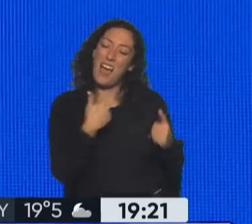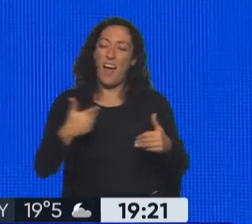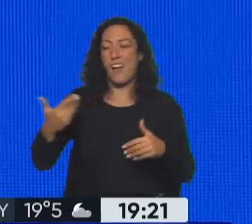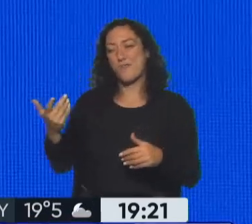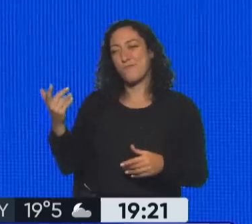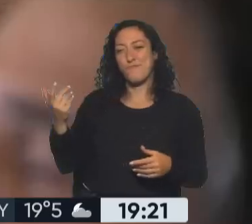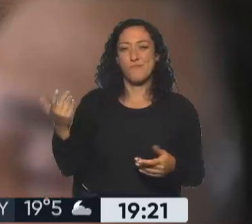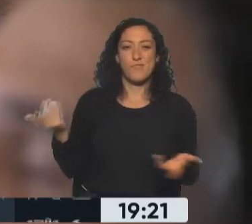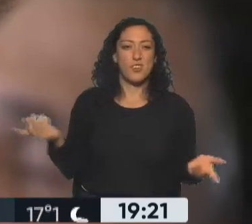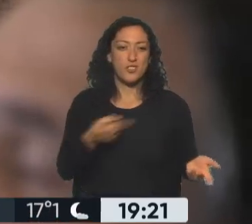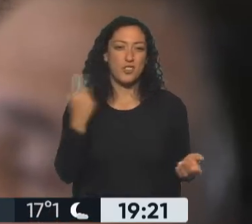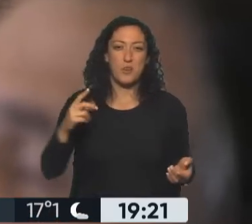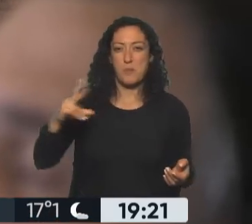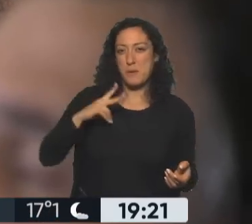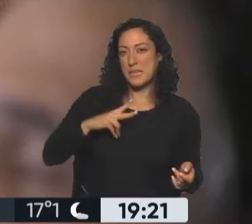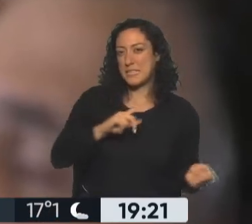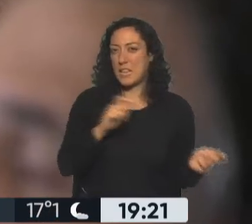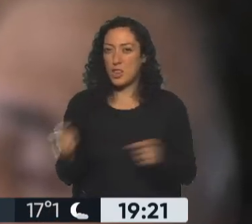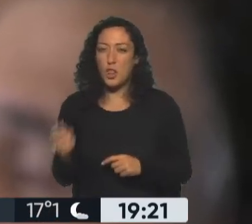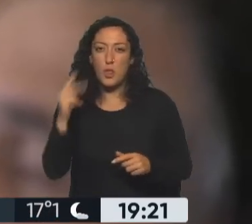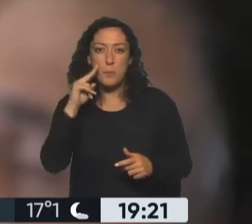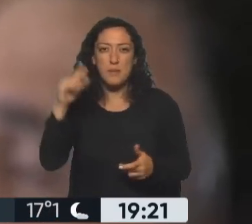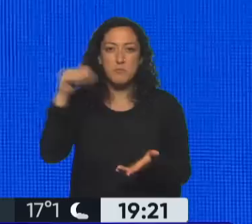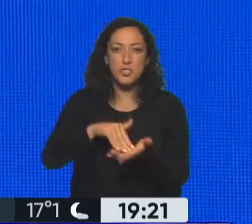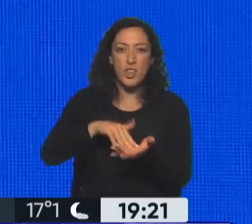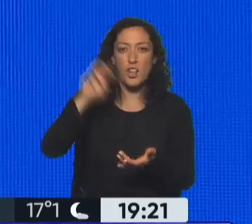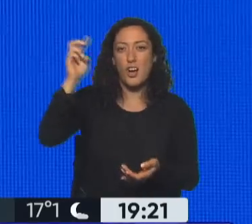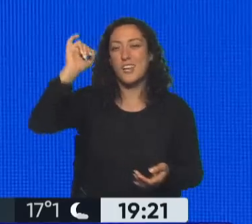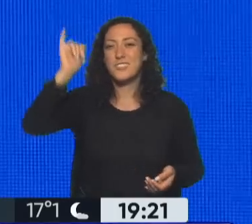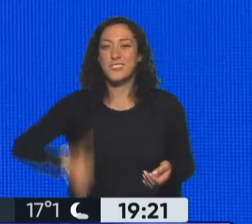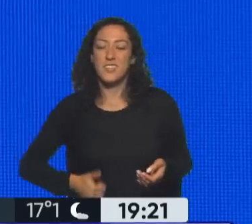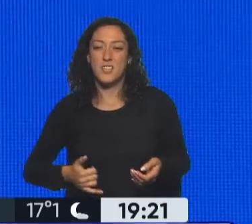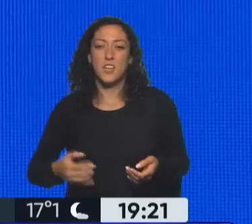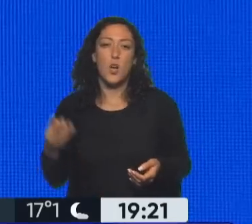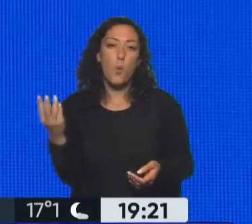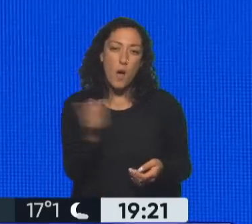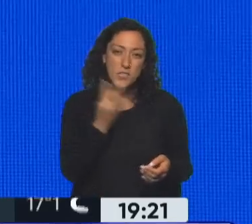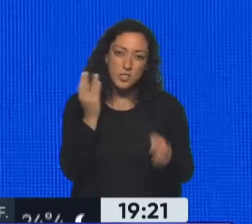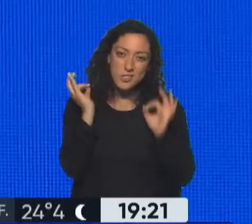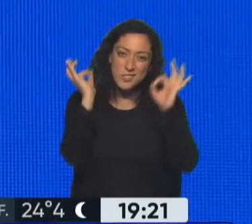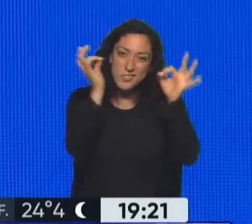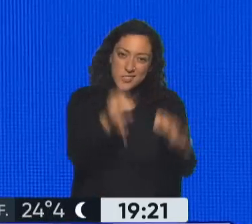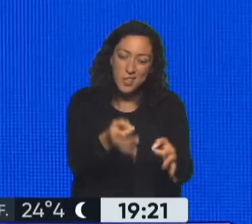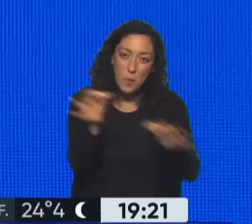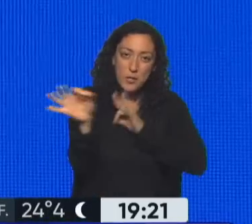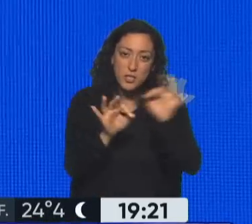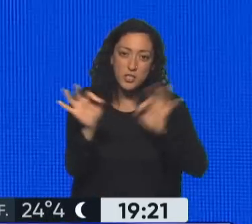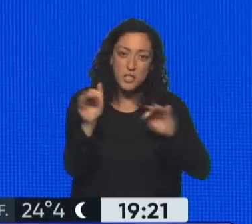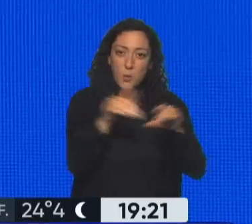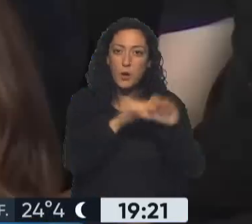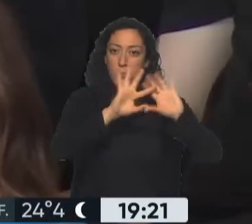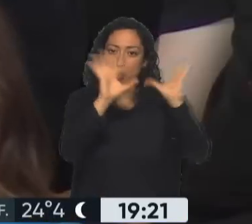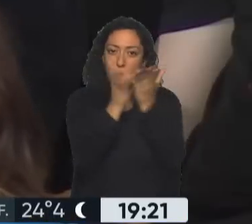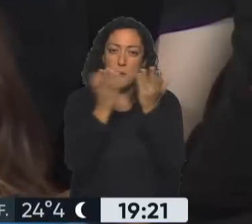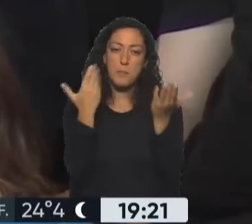paquetazo a privatizar y a pedir 2.000 millones de dólares. Cuando llegó a Washington y presentó el proyecto en el Banco